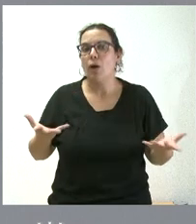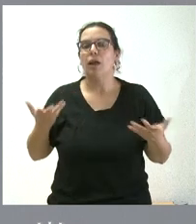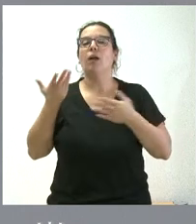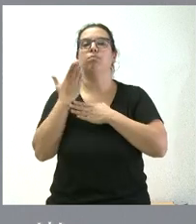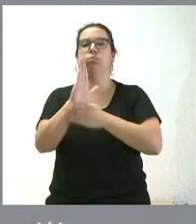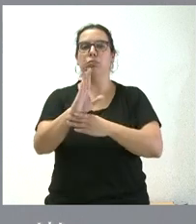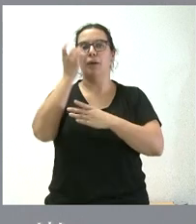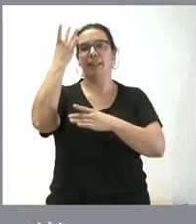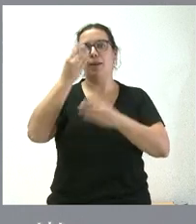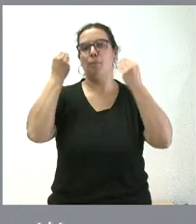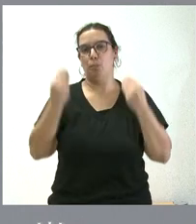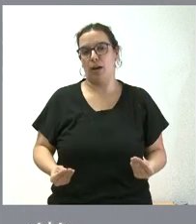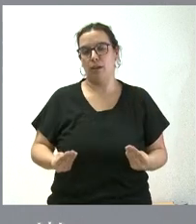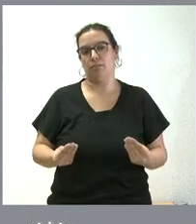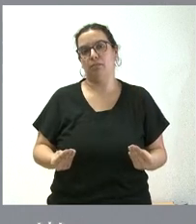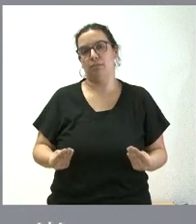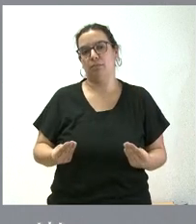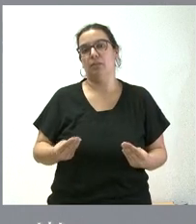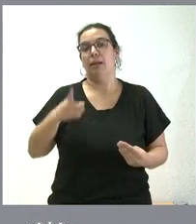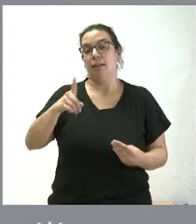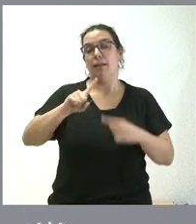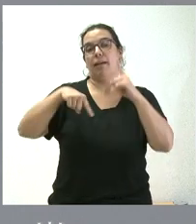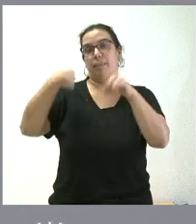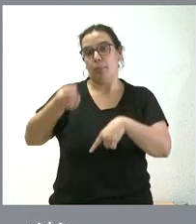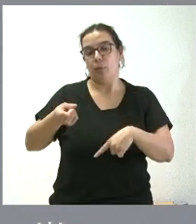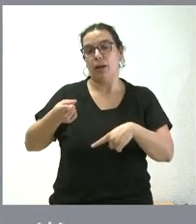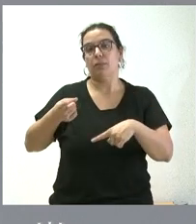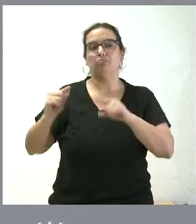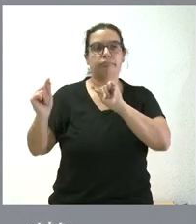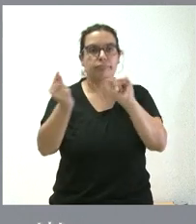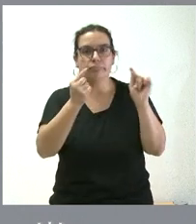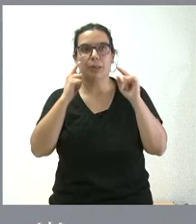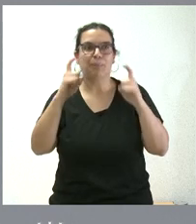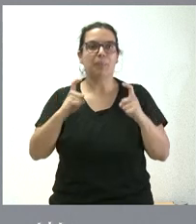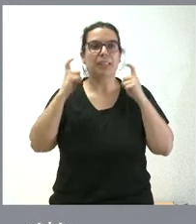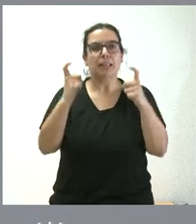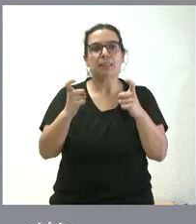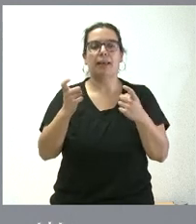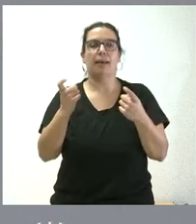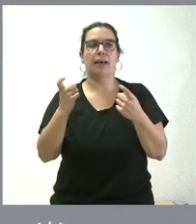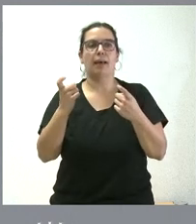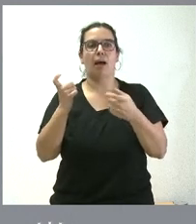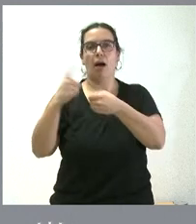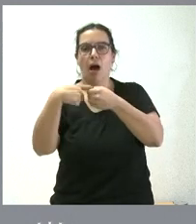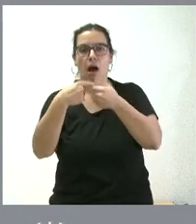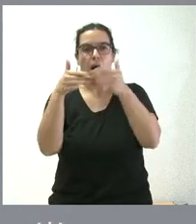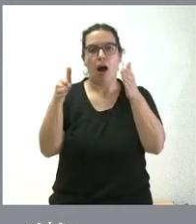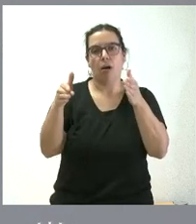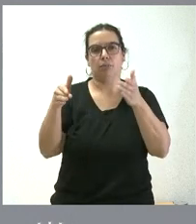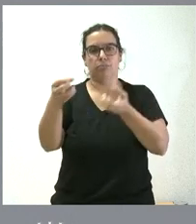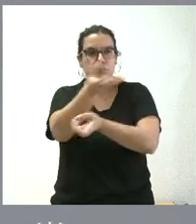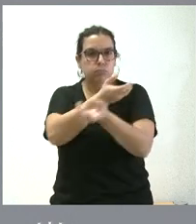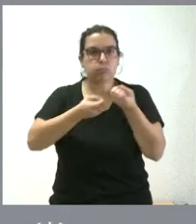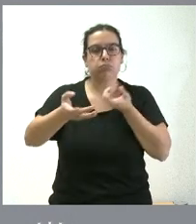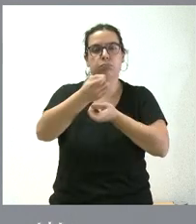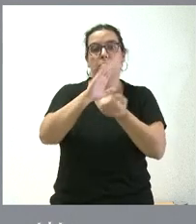buena iniciativa parlamentaria y que esta iniciativa parlamentaria busque Pues un ámbito de participación de debate